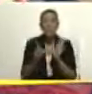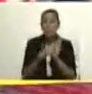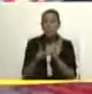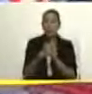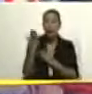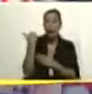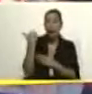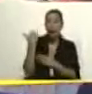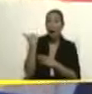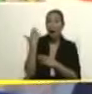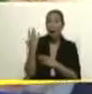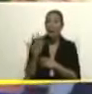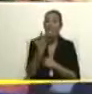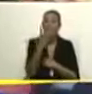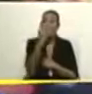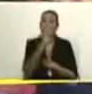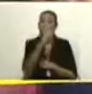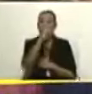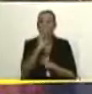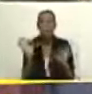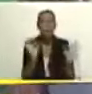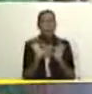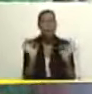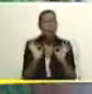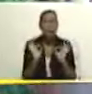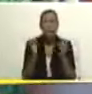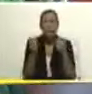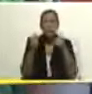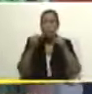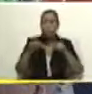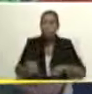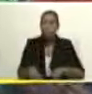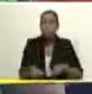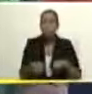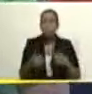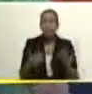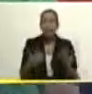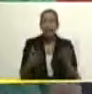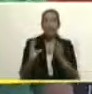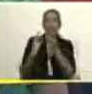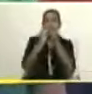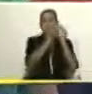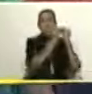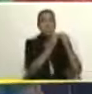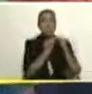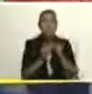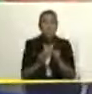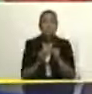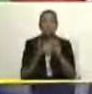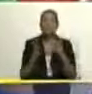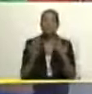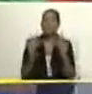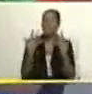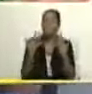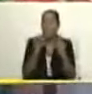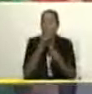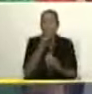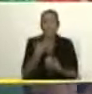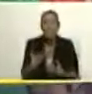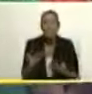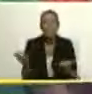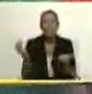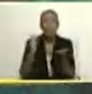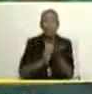estuvo como 50 años sin la rehabilitación y ahorita con toda esta construcción, de verdad que es maravilloso para